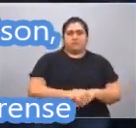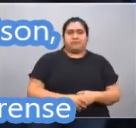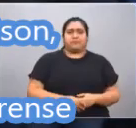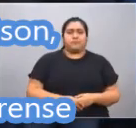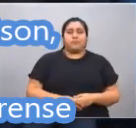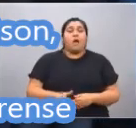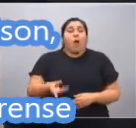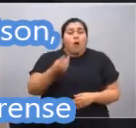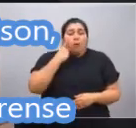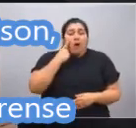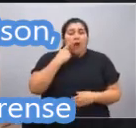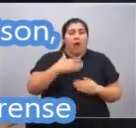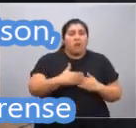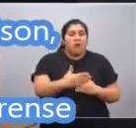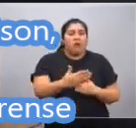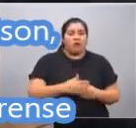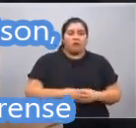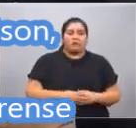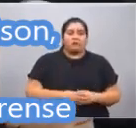para ver